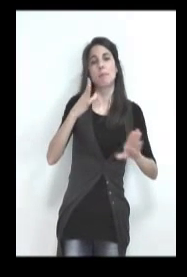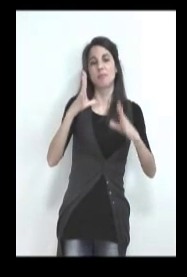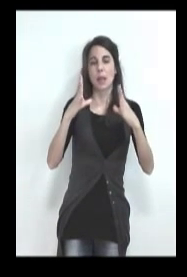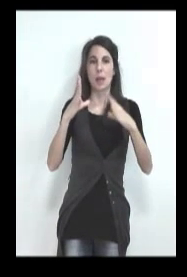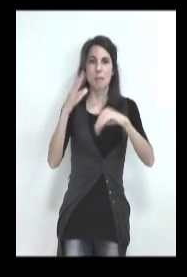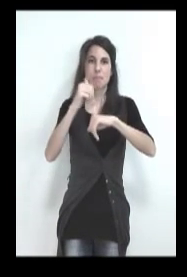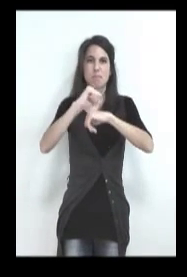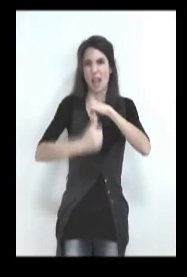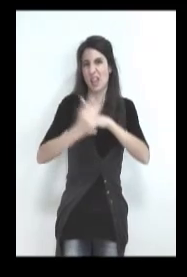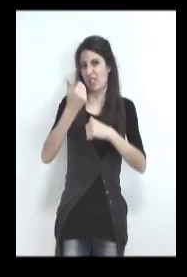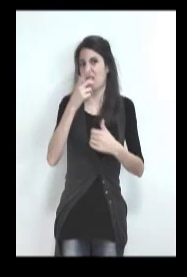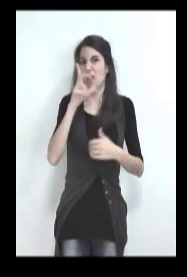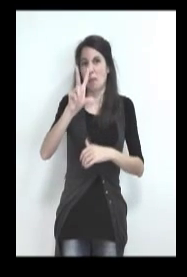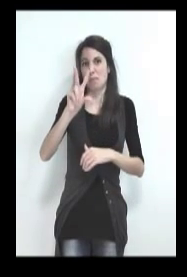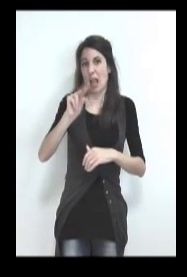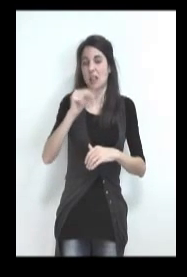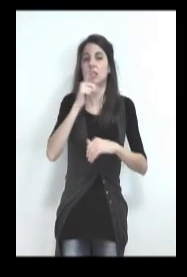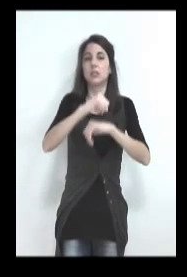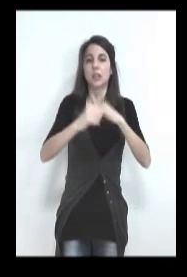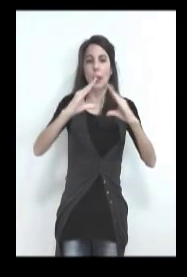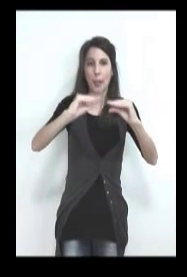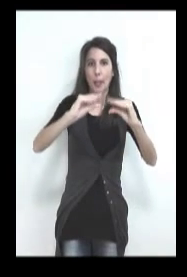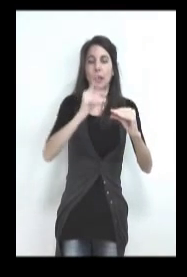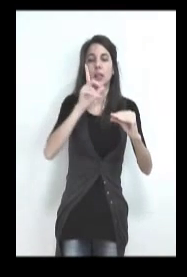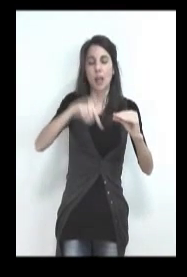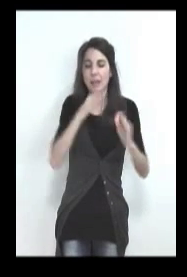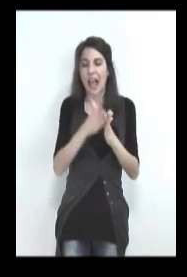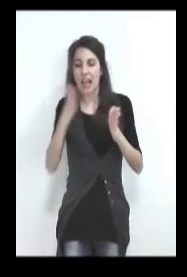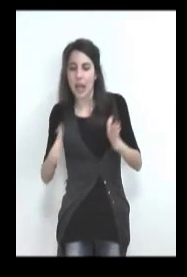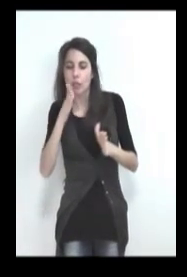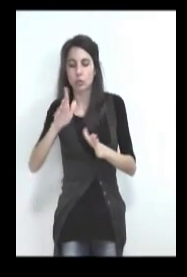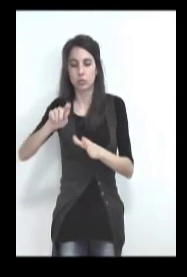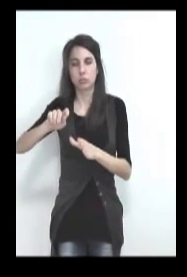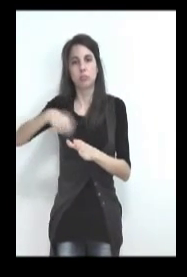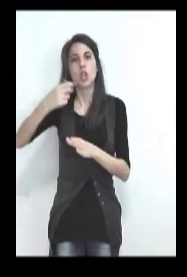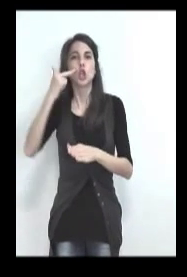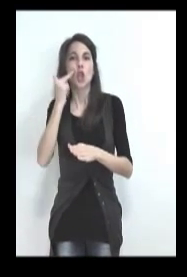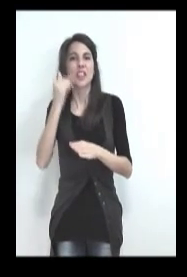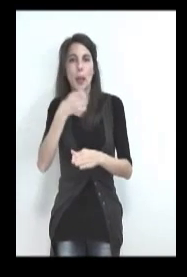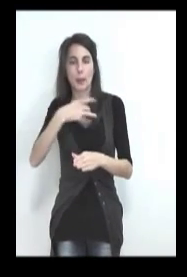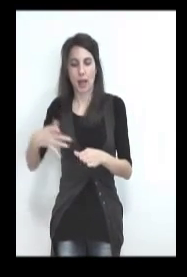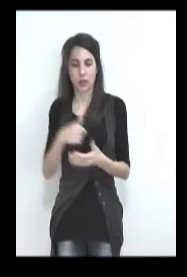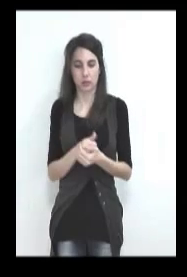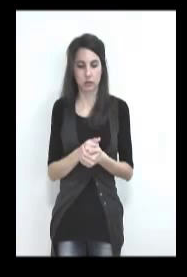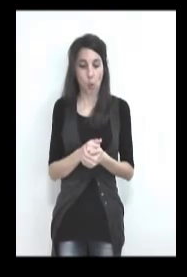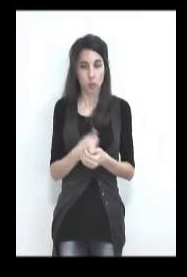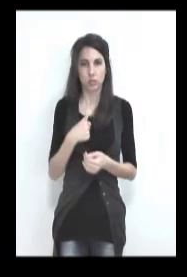con la nocilla blanca. Y yo la conclusión a la que llegué en ese momento digo, Dios mío, no soy nada